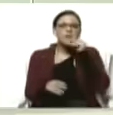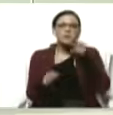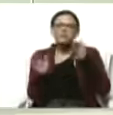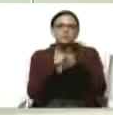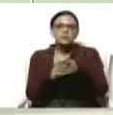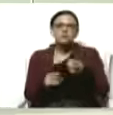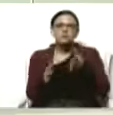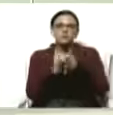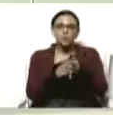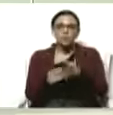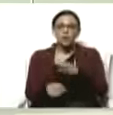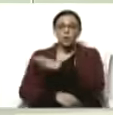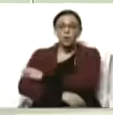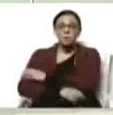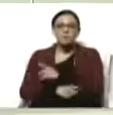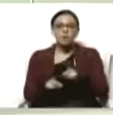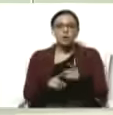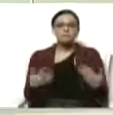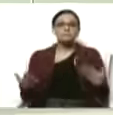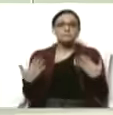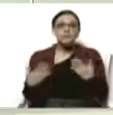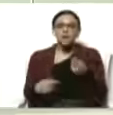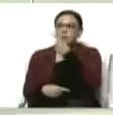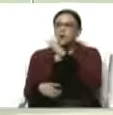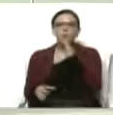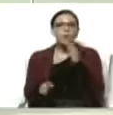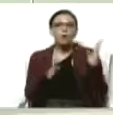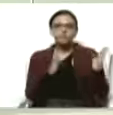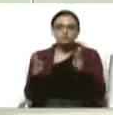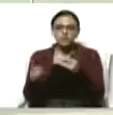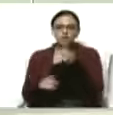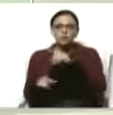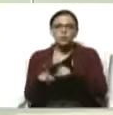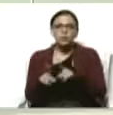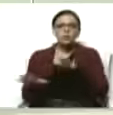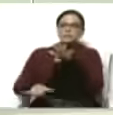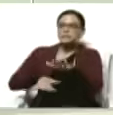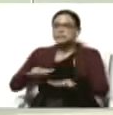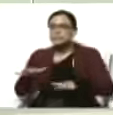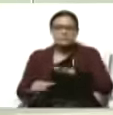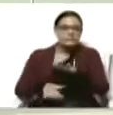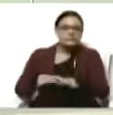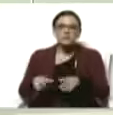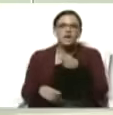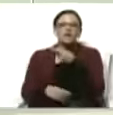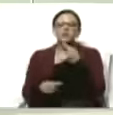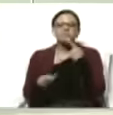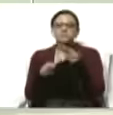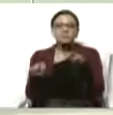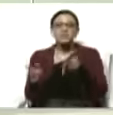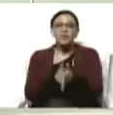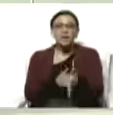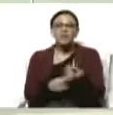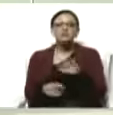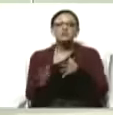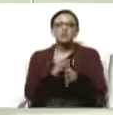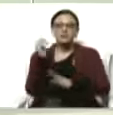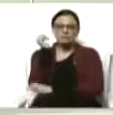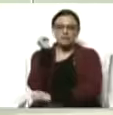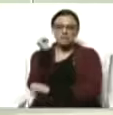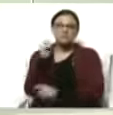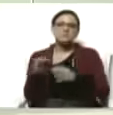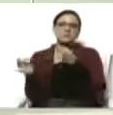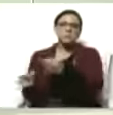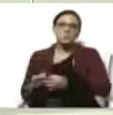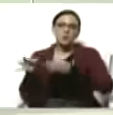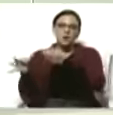está desesperada que no cuenta con el respaldo popular y por eso mismo cantarán fraude es la información y con ella Vamos a